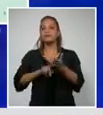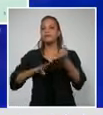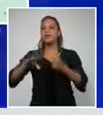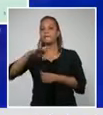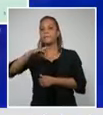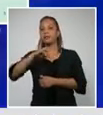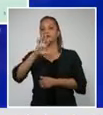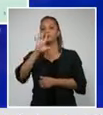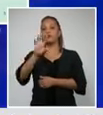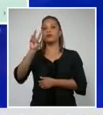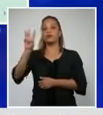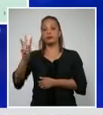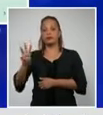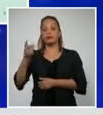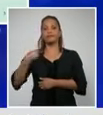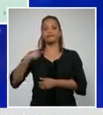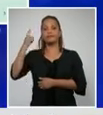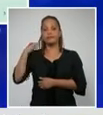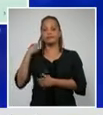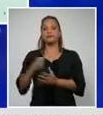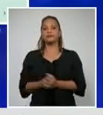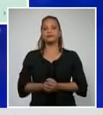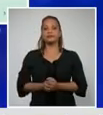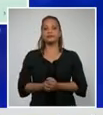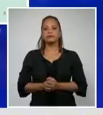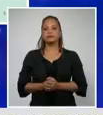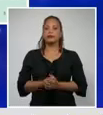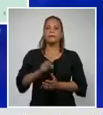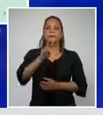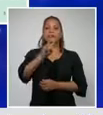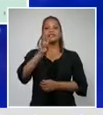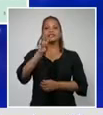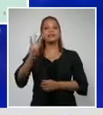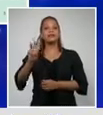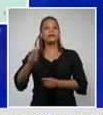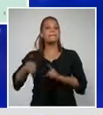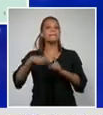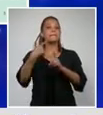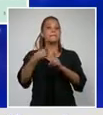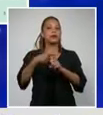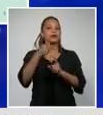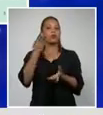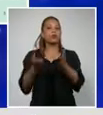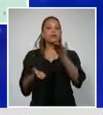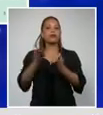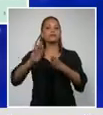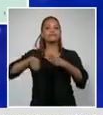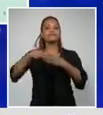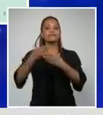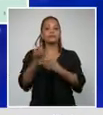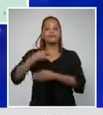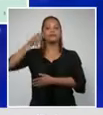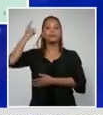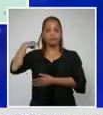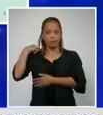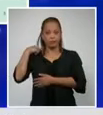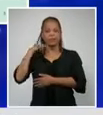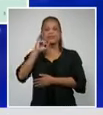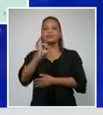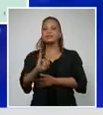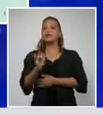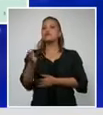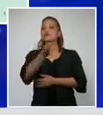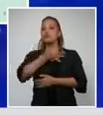53 casos ayer, estamos hablando de 23 más que el día anterior, en 6 de sus